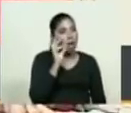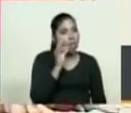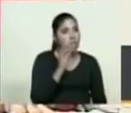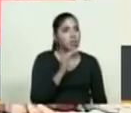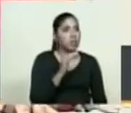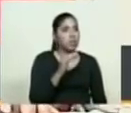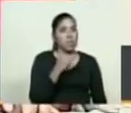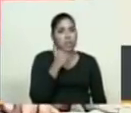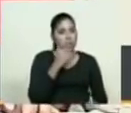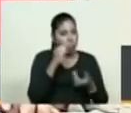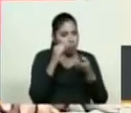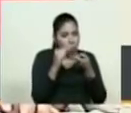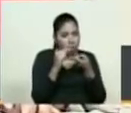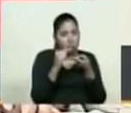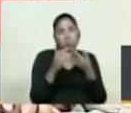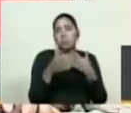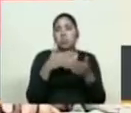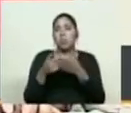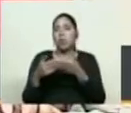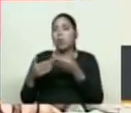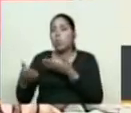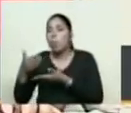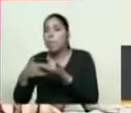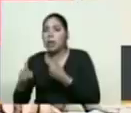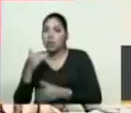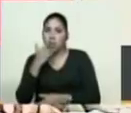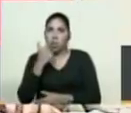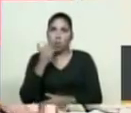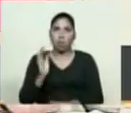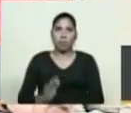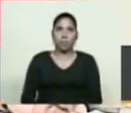igual. Solidarios. Con respecto a...